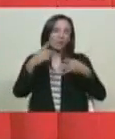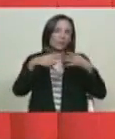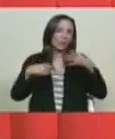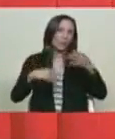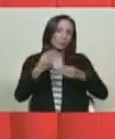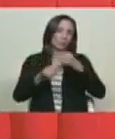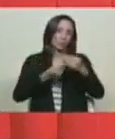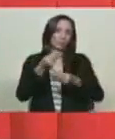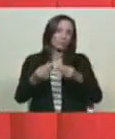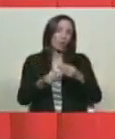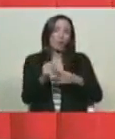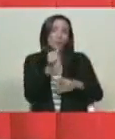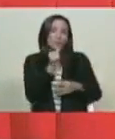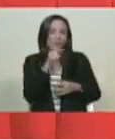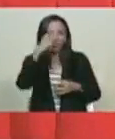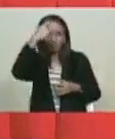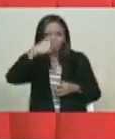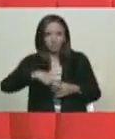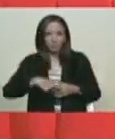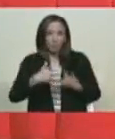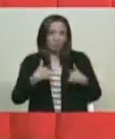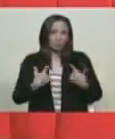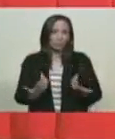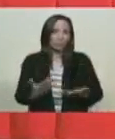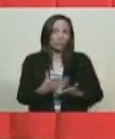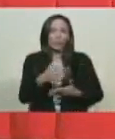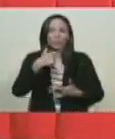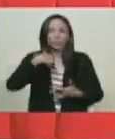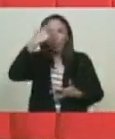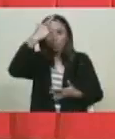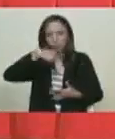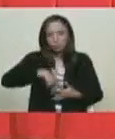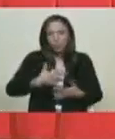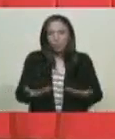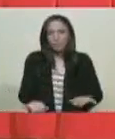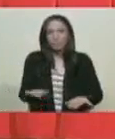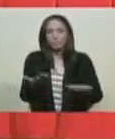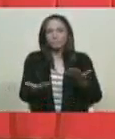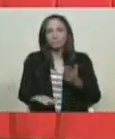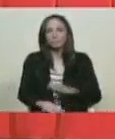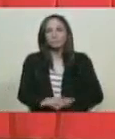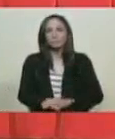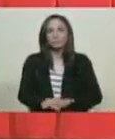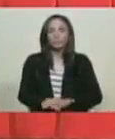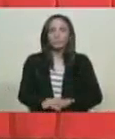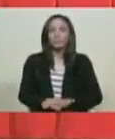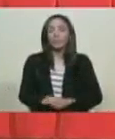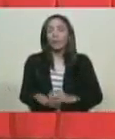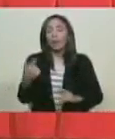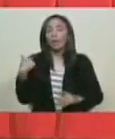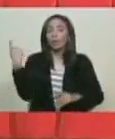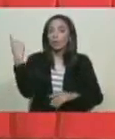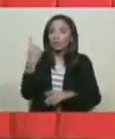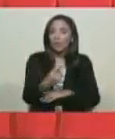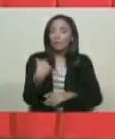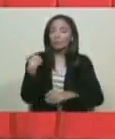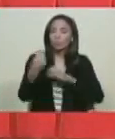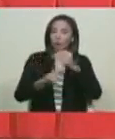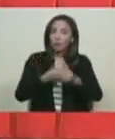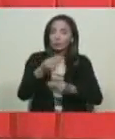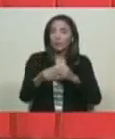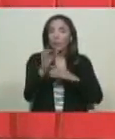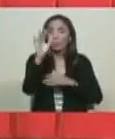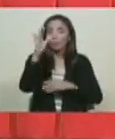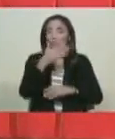de quién he sido, de quién soy y de lo que debo hacer de aquí al